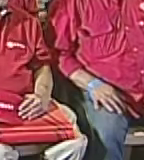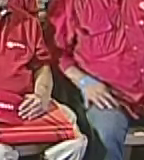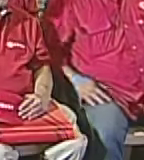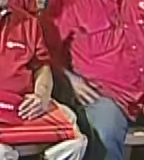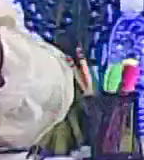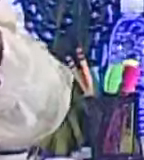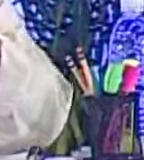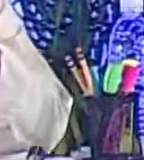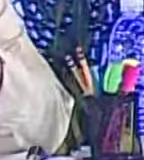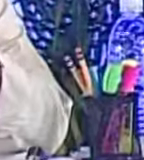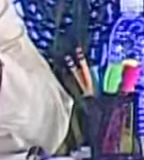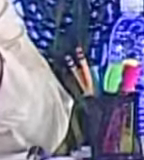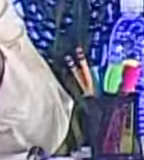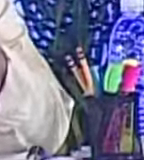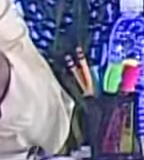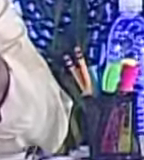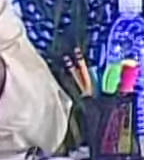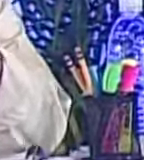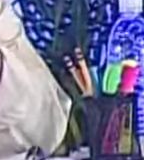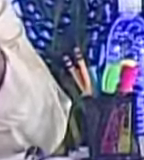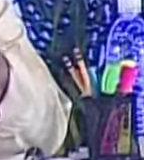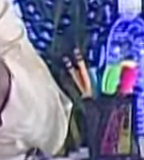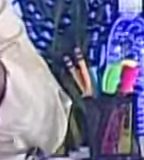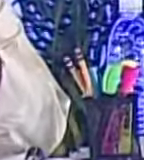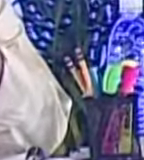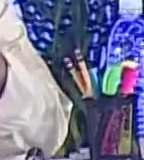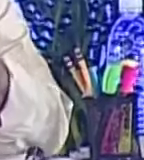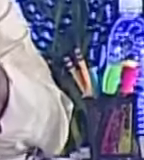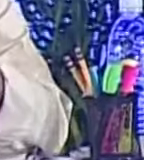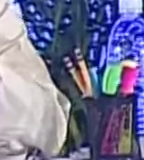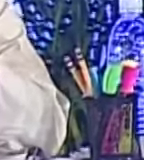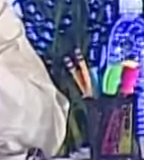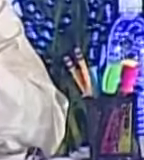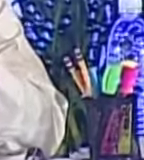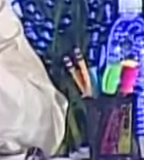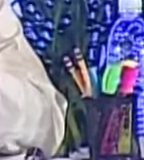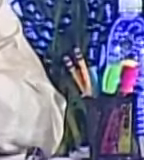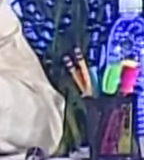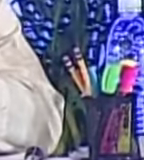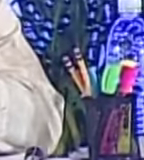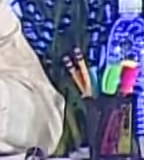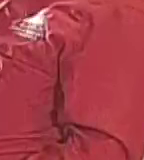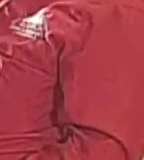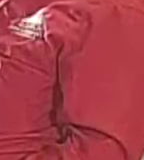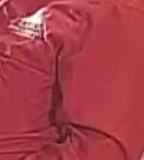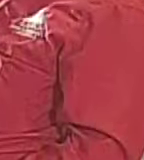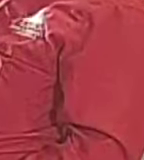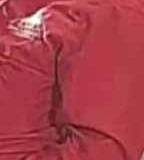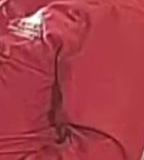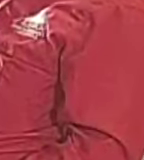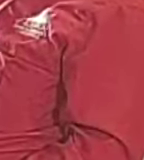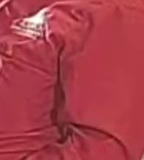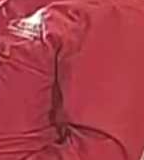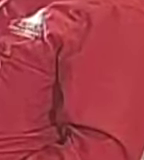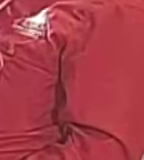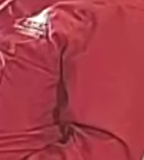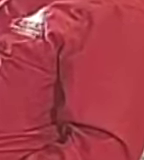a revisar cómo dirigen ustedes, cómo planifican, cómo administran, cómo gestionan, de ahí va a salir una